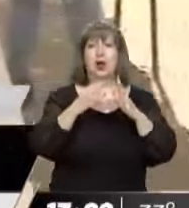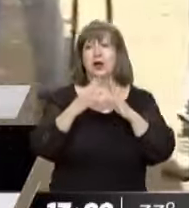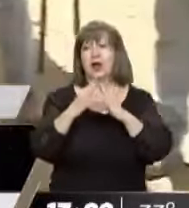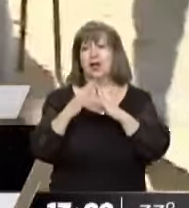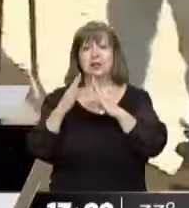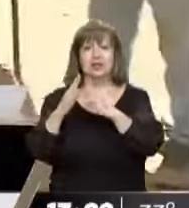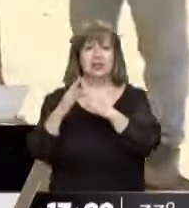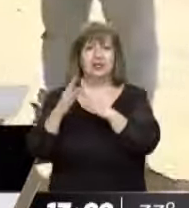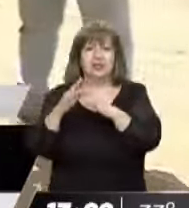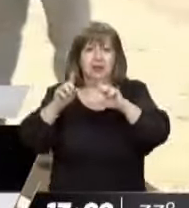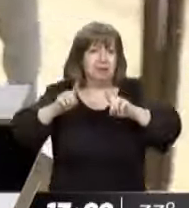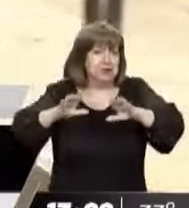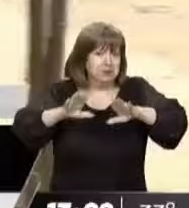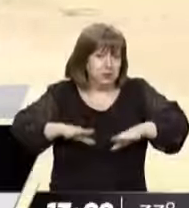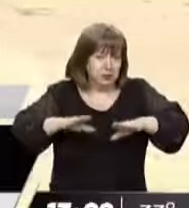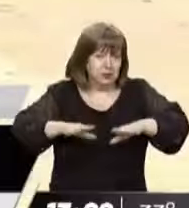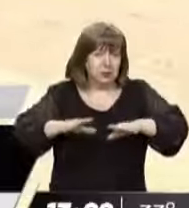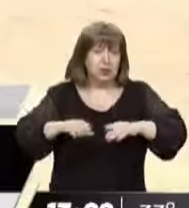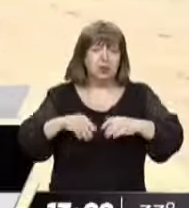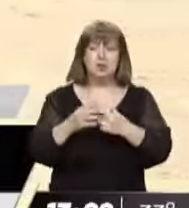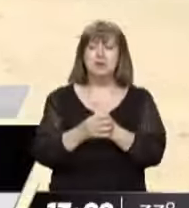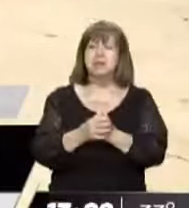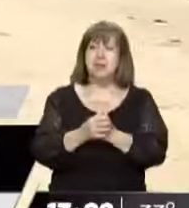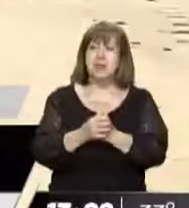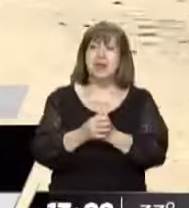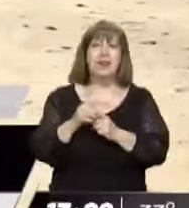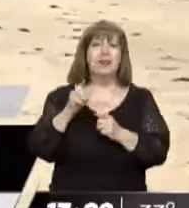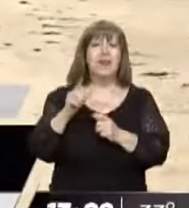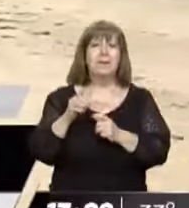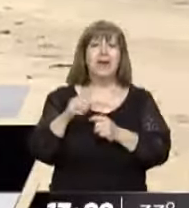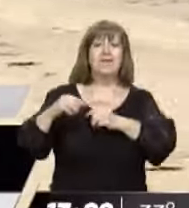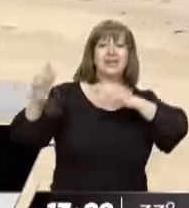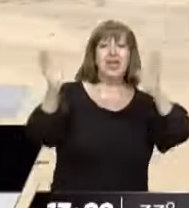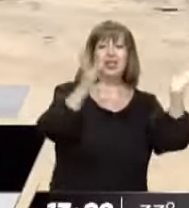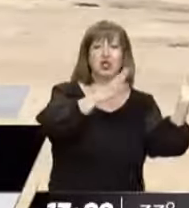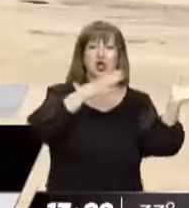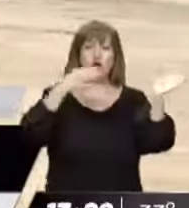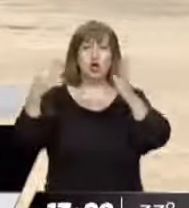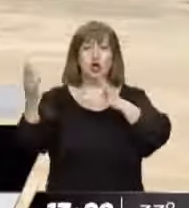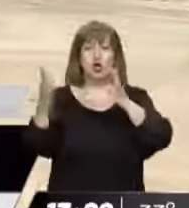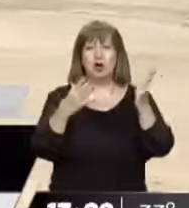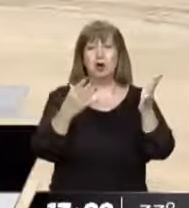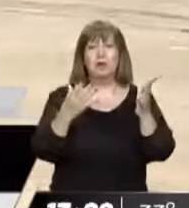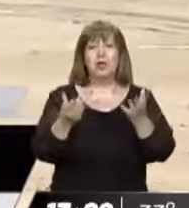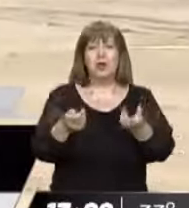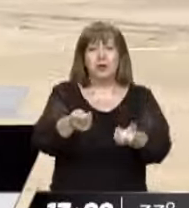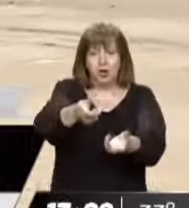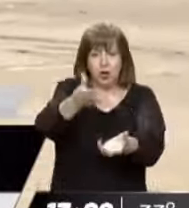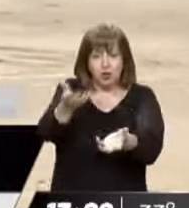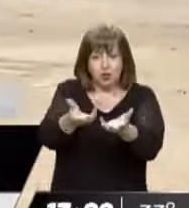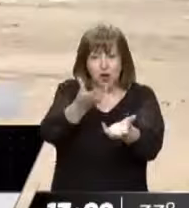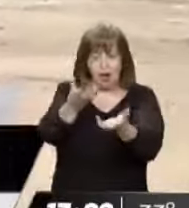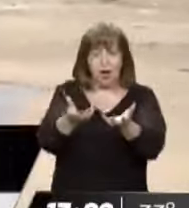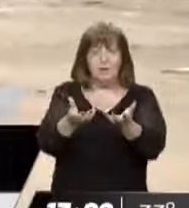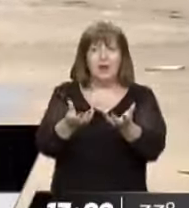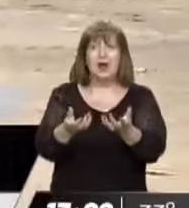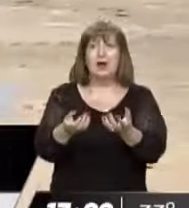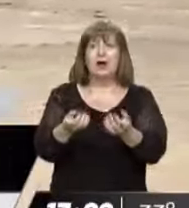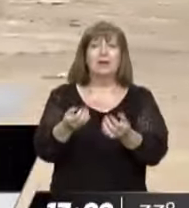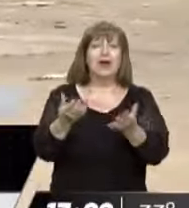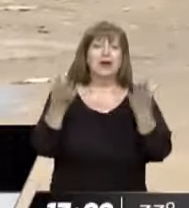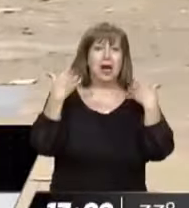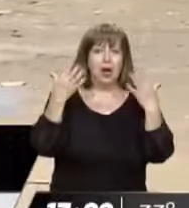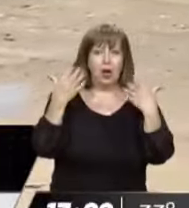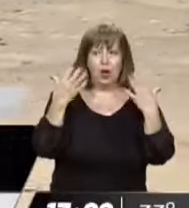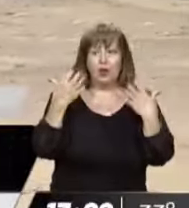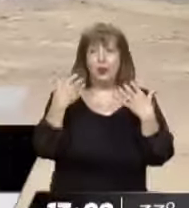inmobiliario del que ya existía. Después hay otra cosa, el fuego es incontrolable con el viento que nadie sabe para dónde va a ir. Es que dan justo con el día de mayor temperatura y el